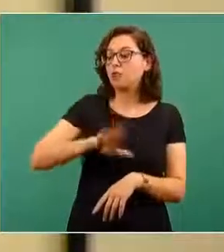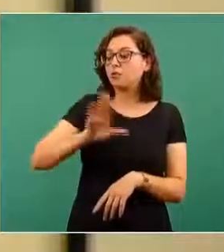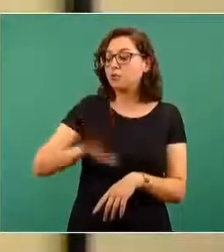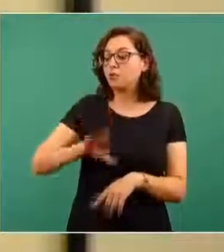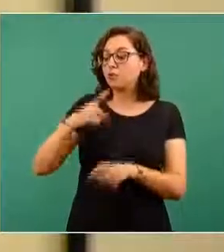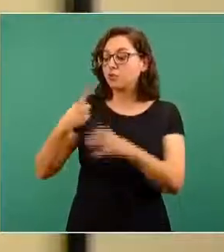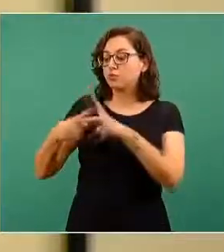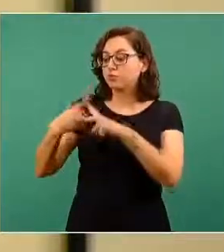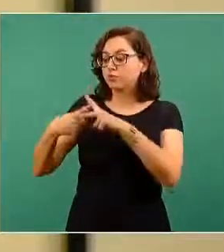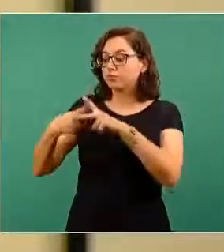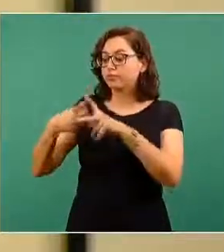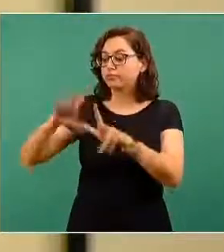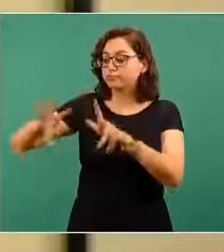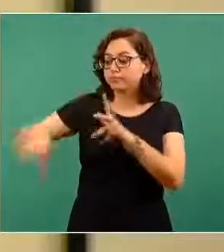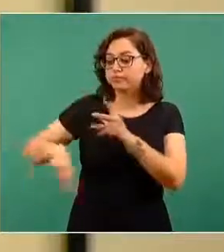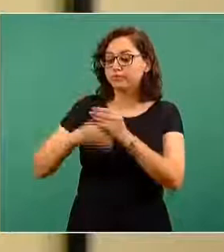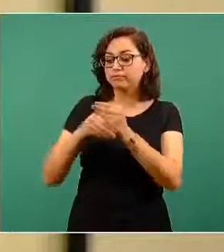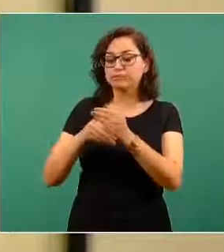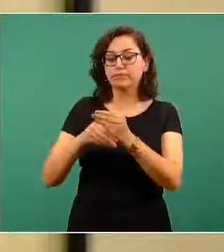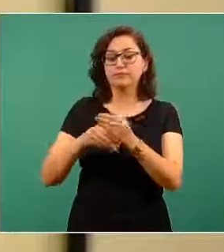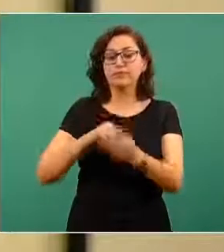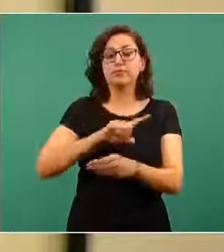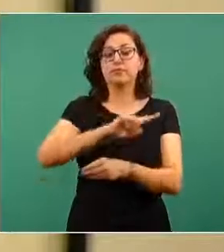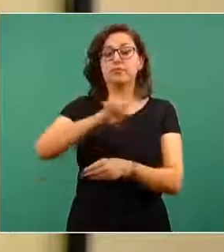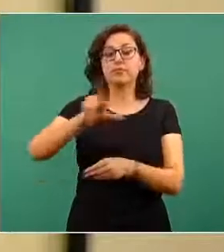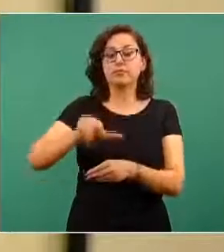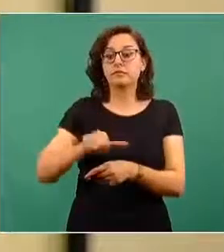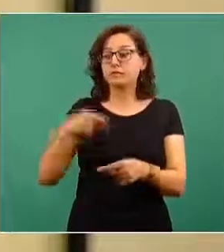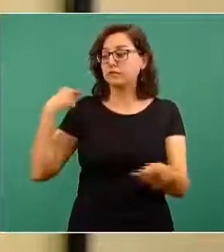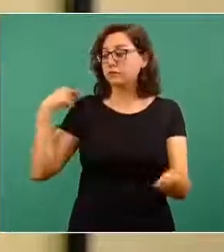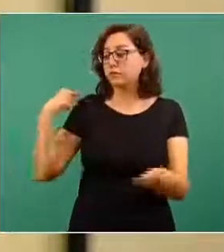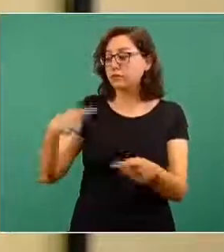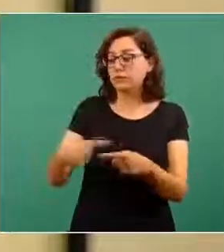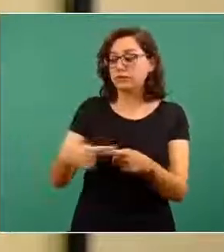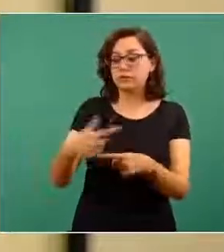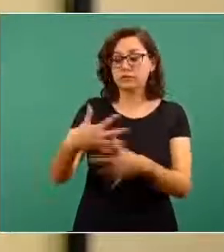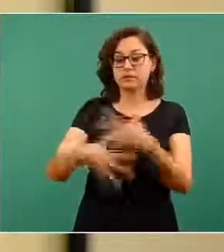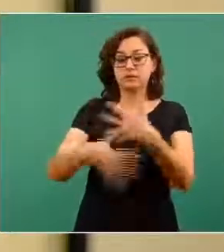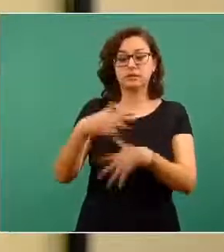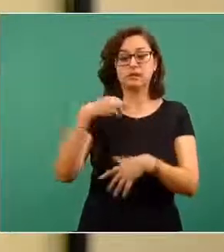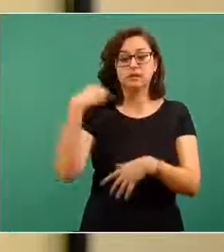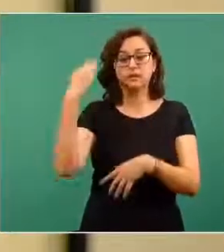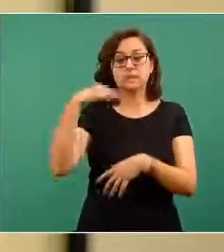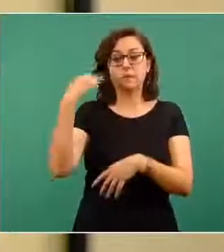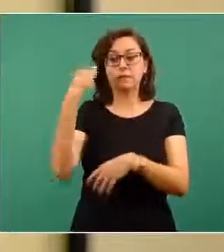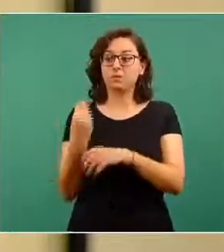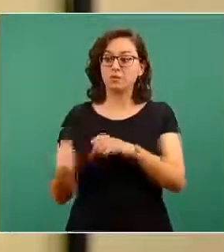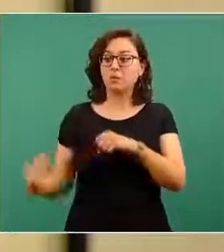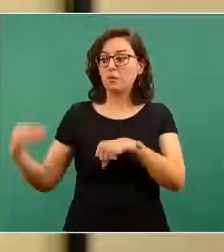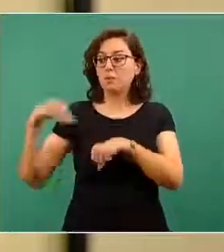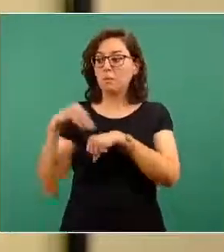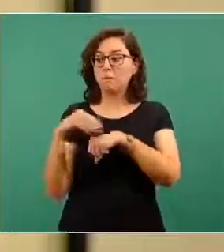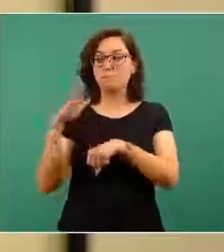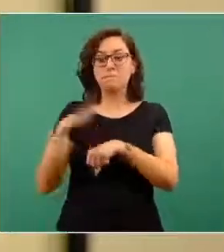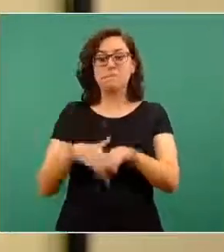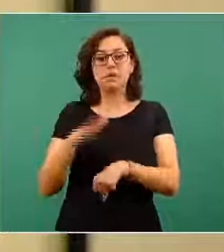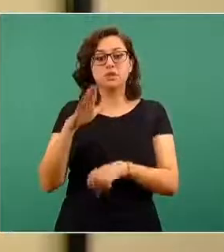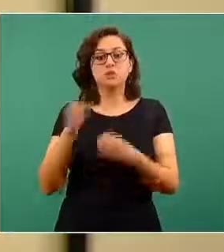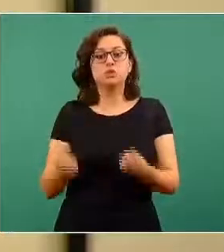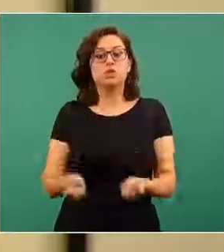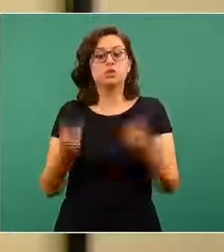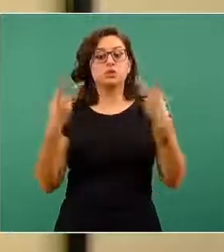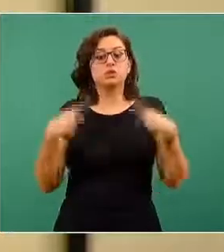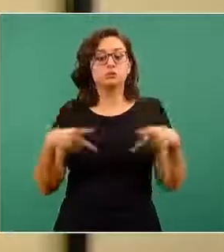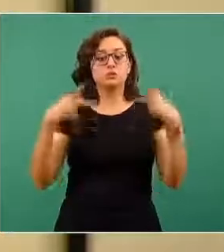pero ahora esta información que fue hasta el 15 de marzo, no hay un boletín, o por lo menos yo no lo encontré, que nos permita explicar algunas